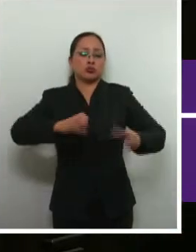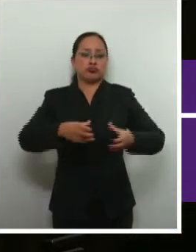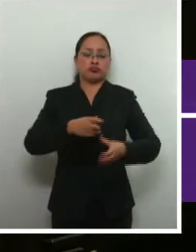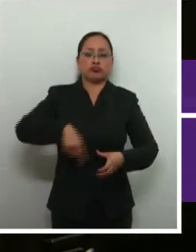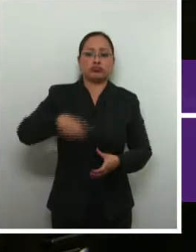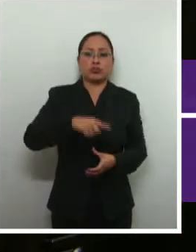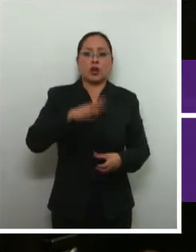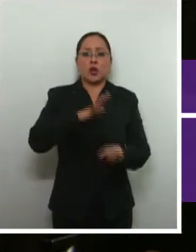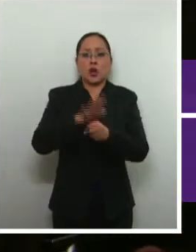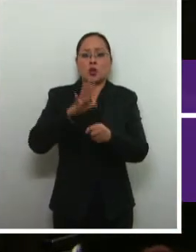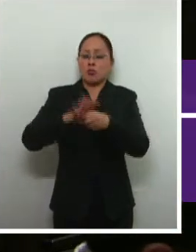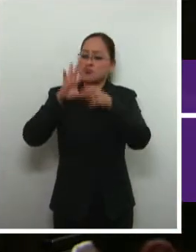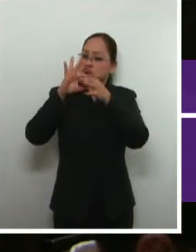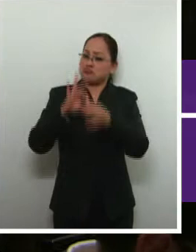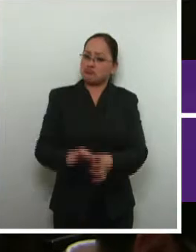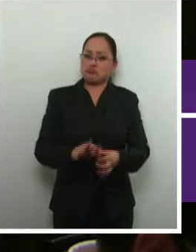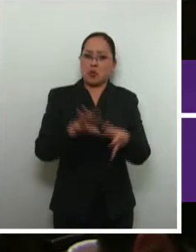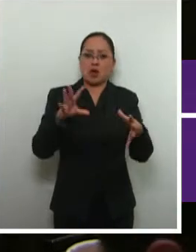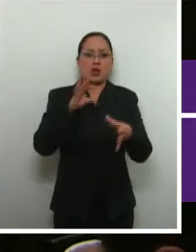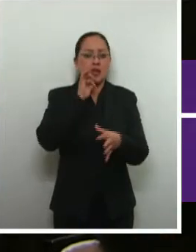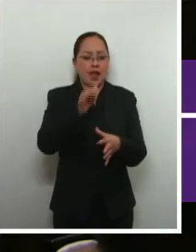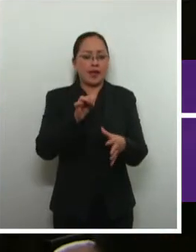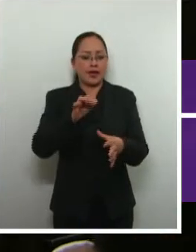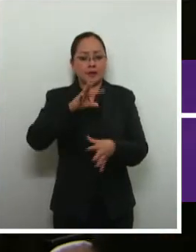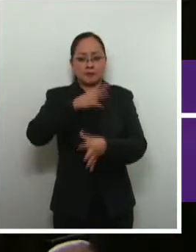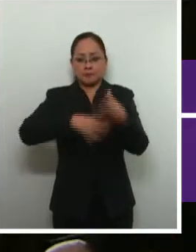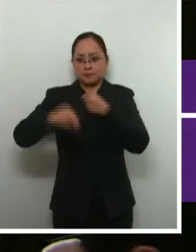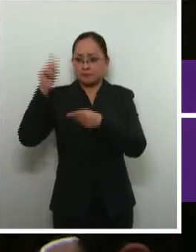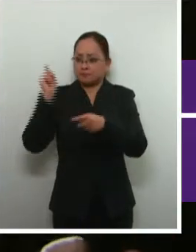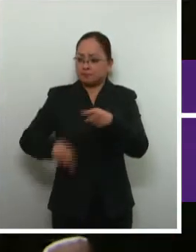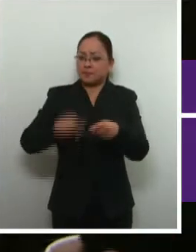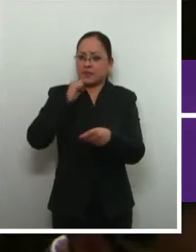serán inalienables, inembargables e